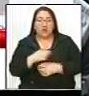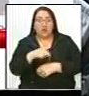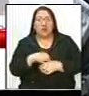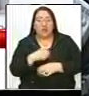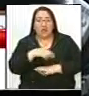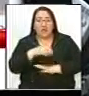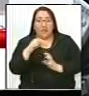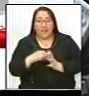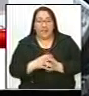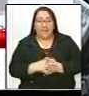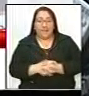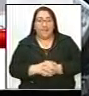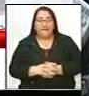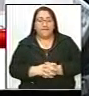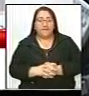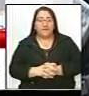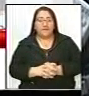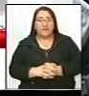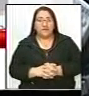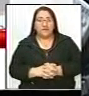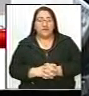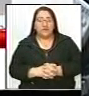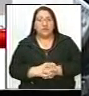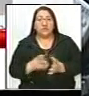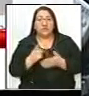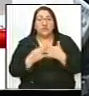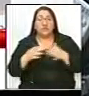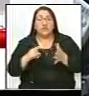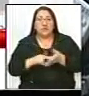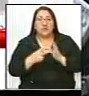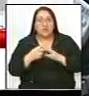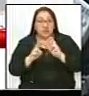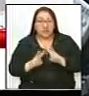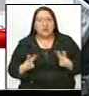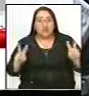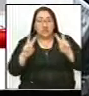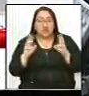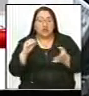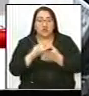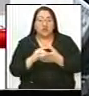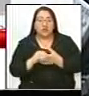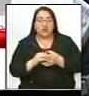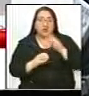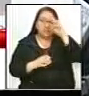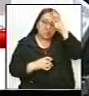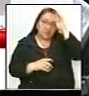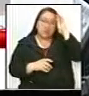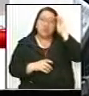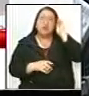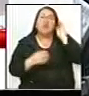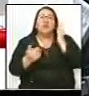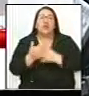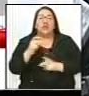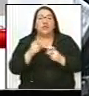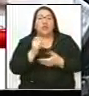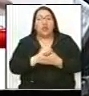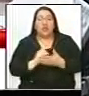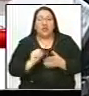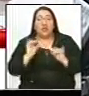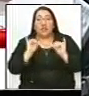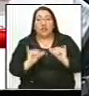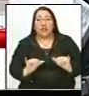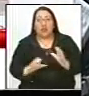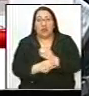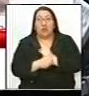proyecto, implica no solamente que se valorice lo que está, lo que se ha ejecutado para que el nuevo contratista tome,